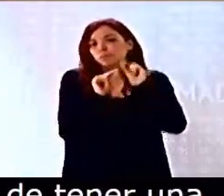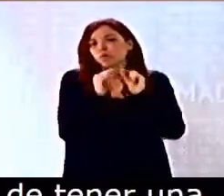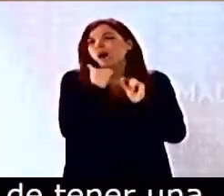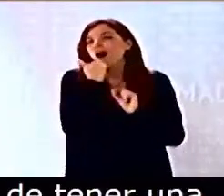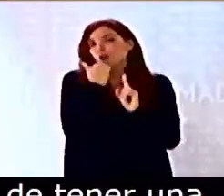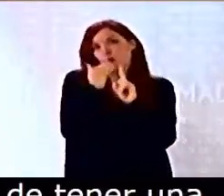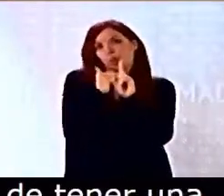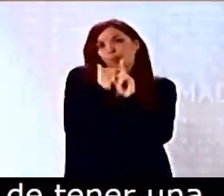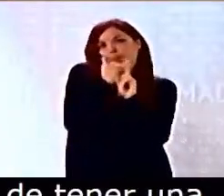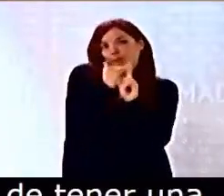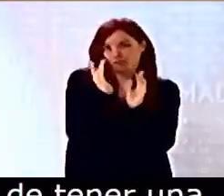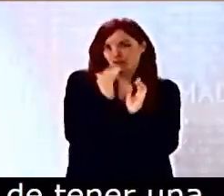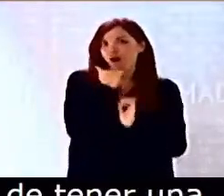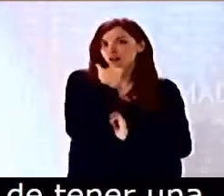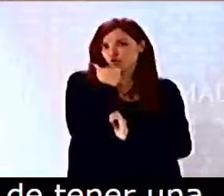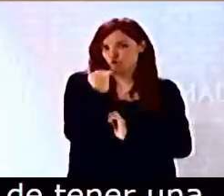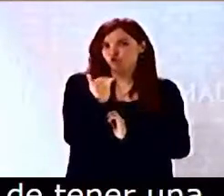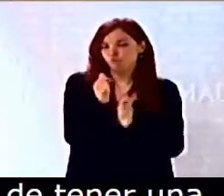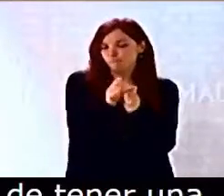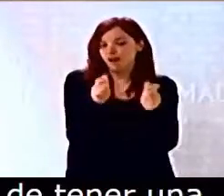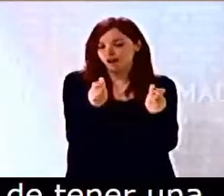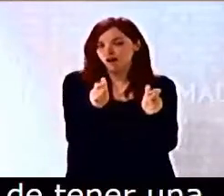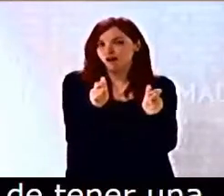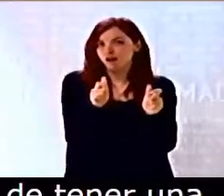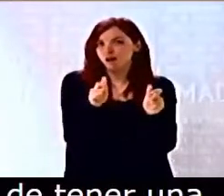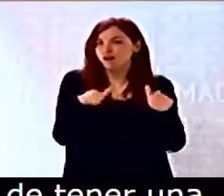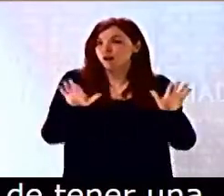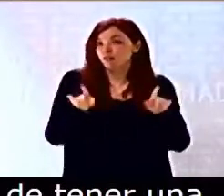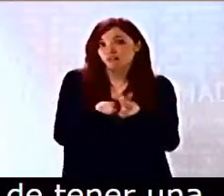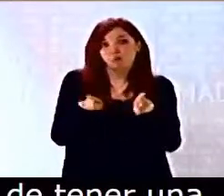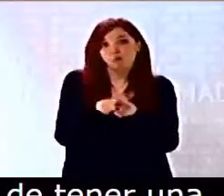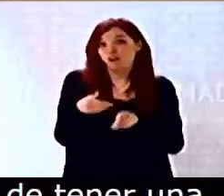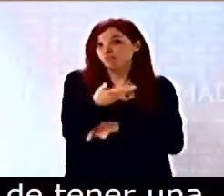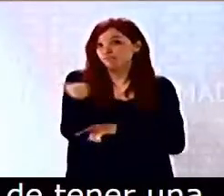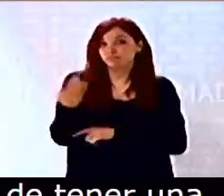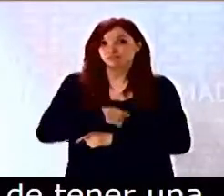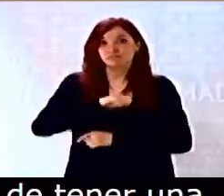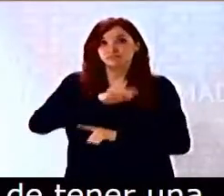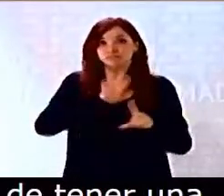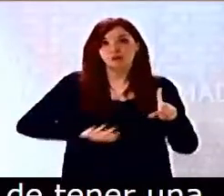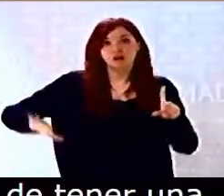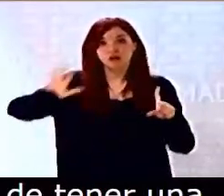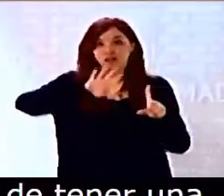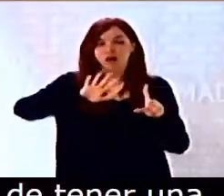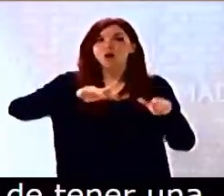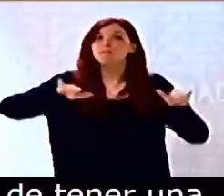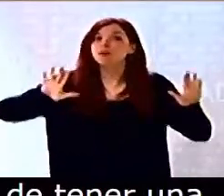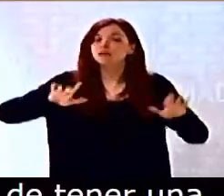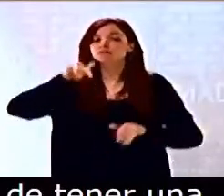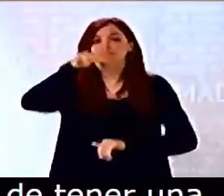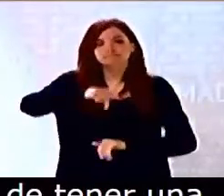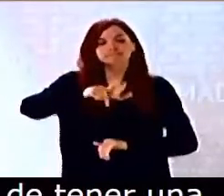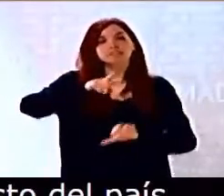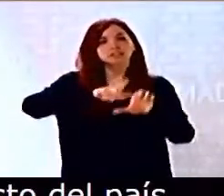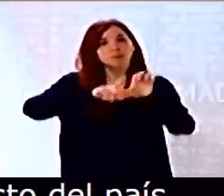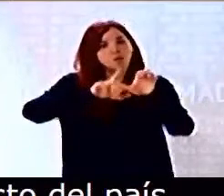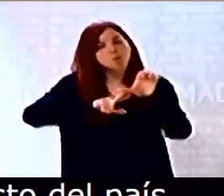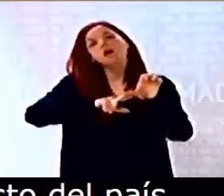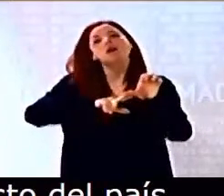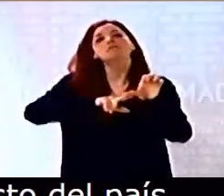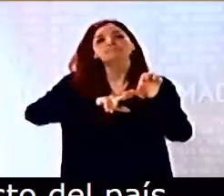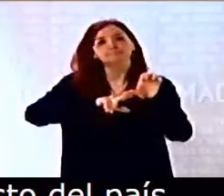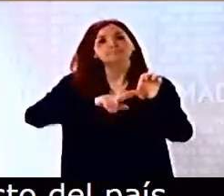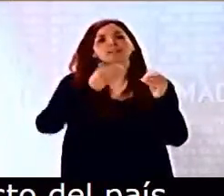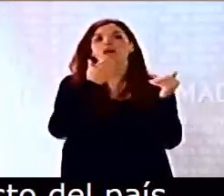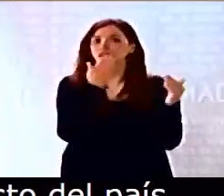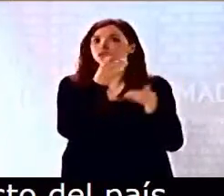creciente, como ocurre en el resto del país, tengamos, gracias